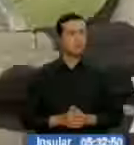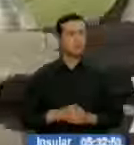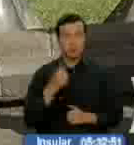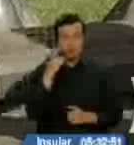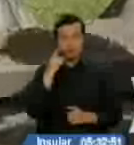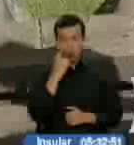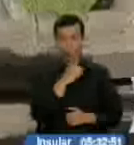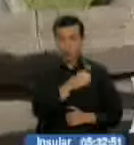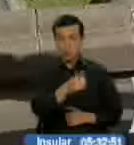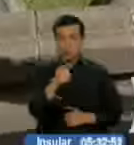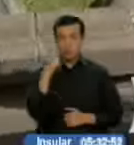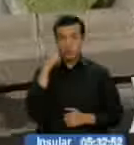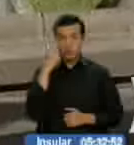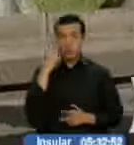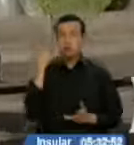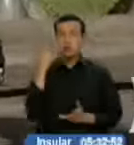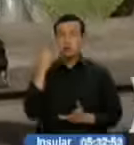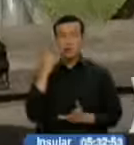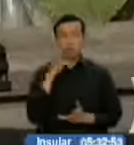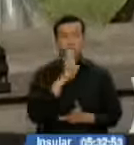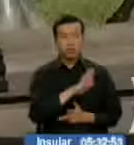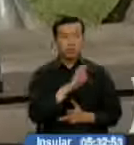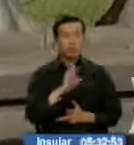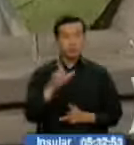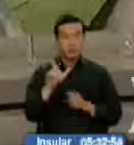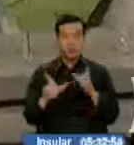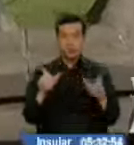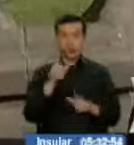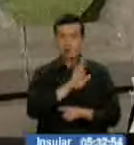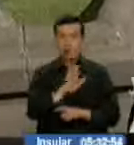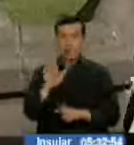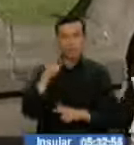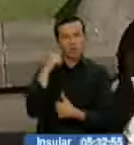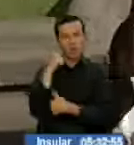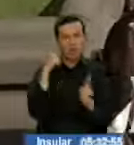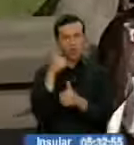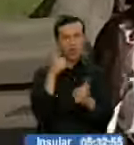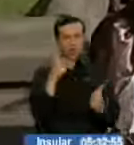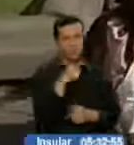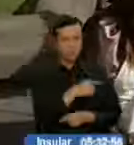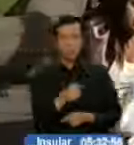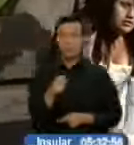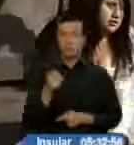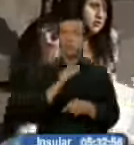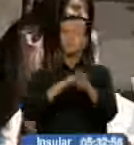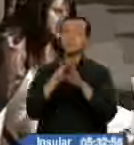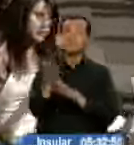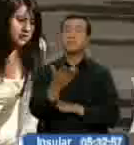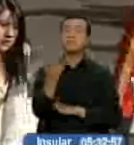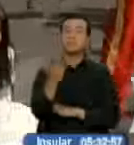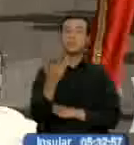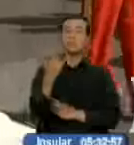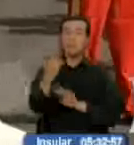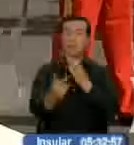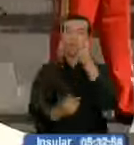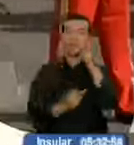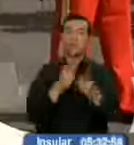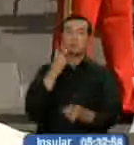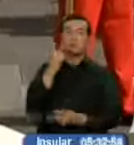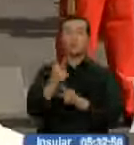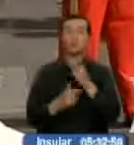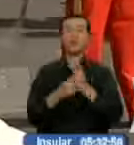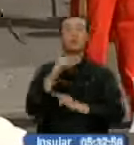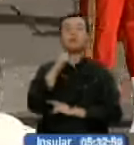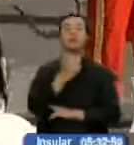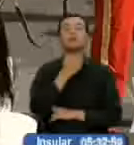ver cómo terminan todos estos traidores, les invitamos a que nos visiten el 10